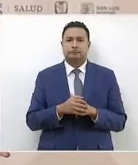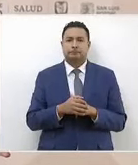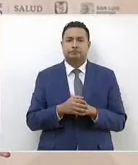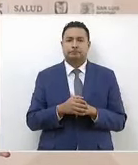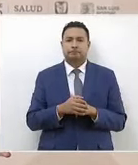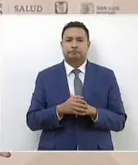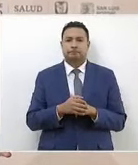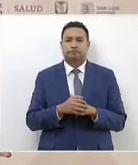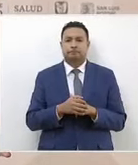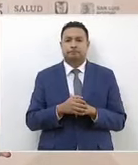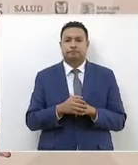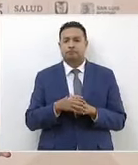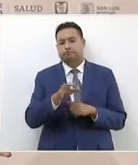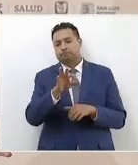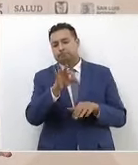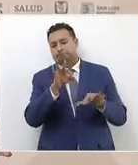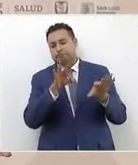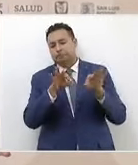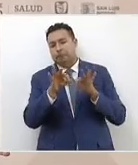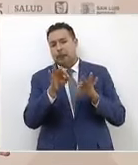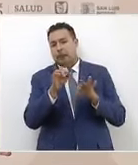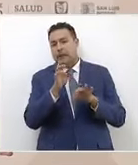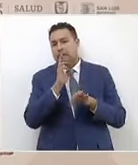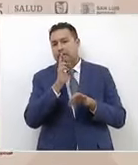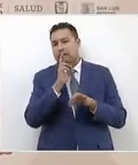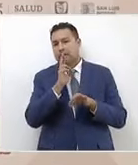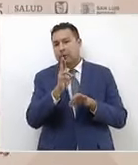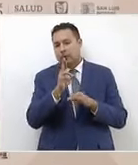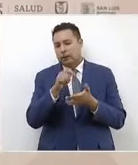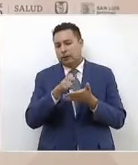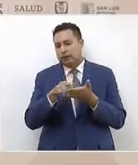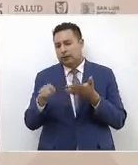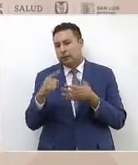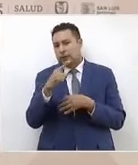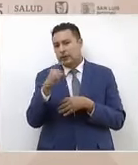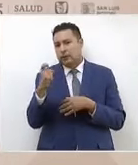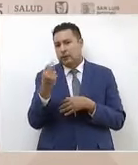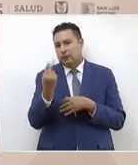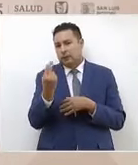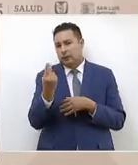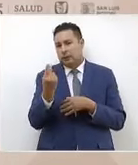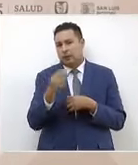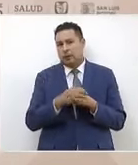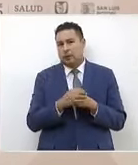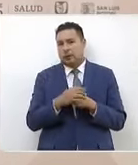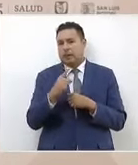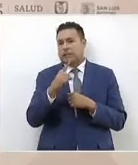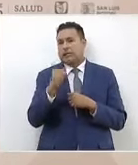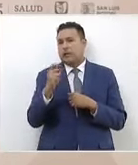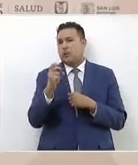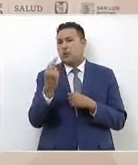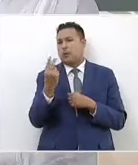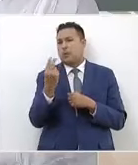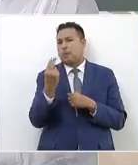aceptar a los que contesten bien de las 125, 123.